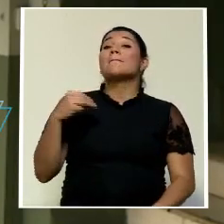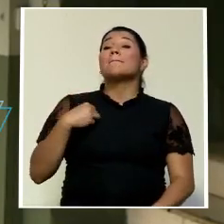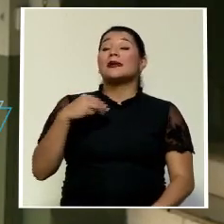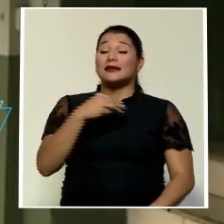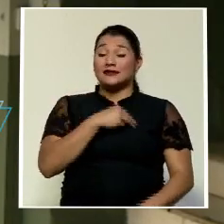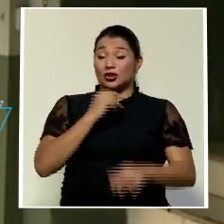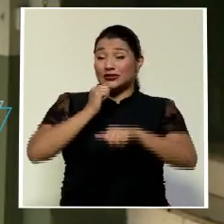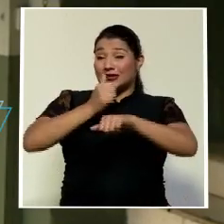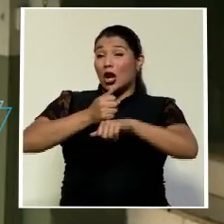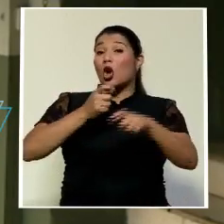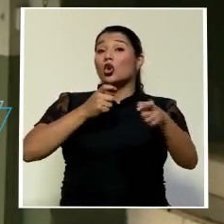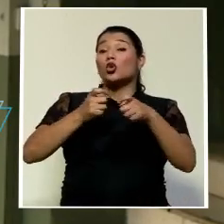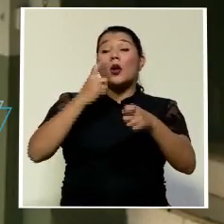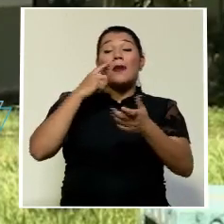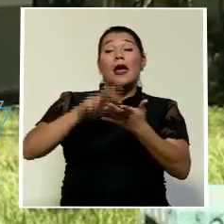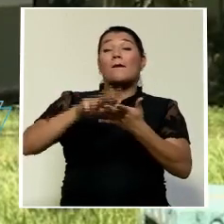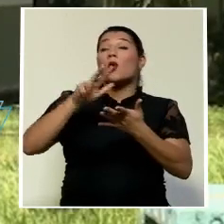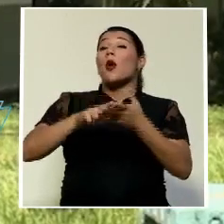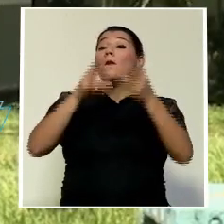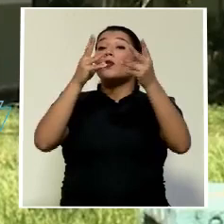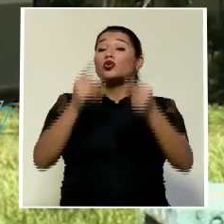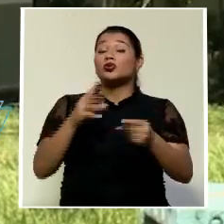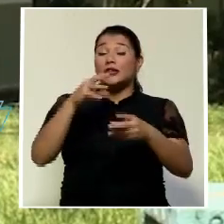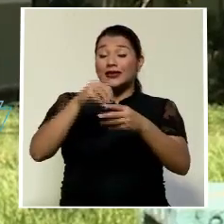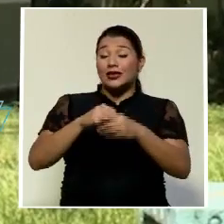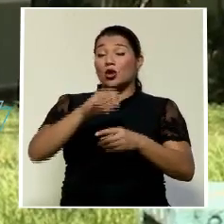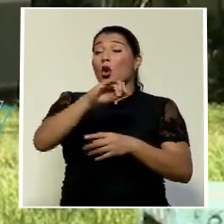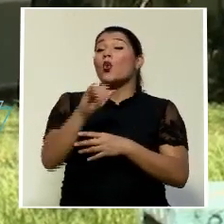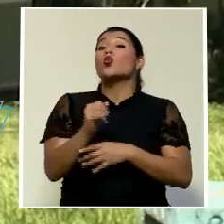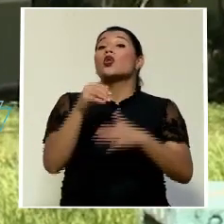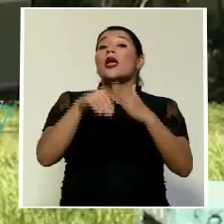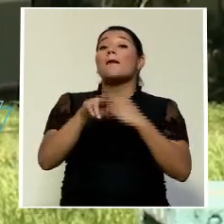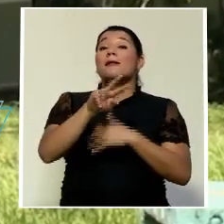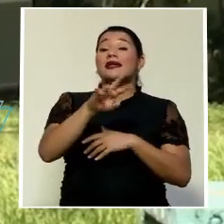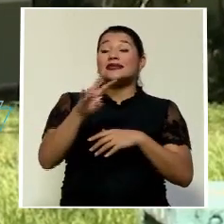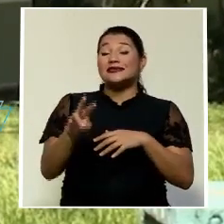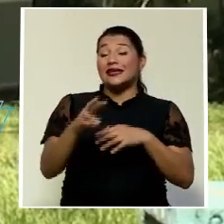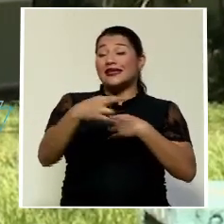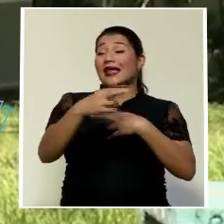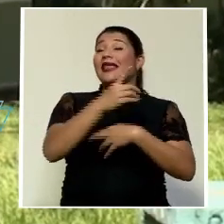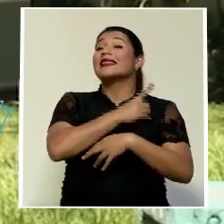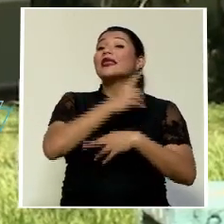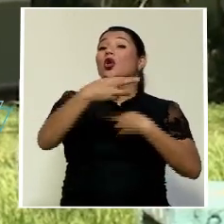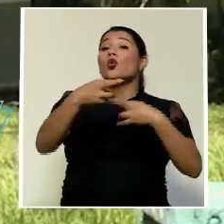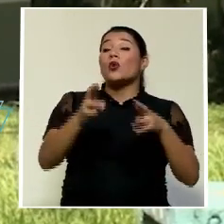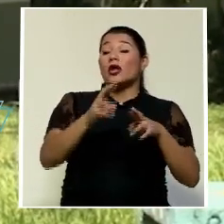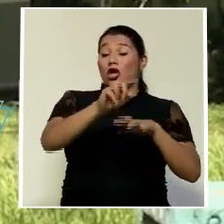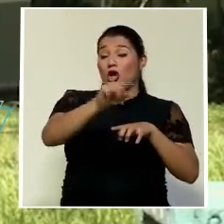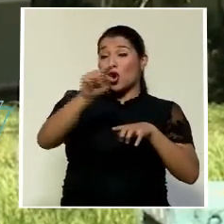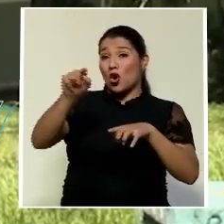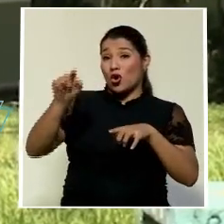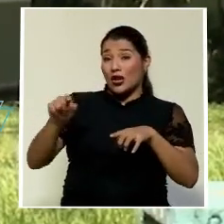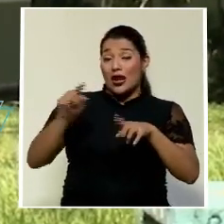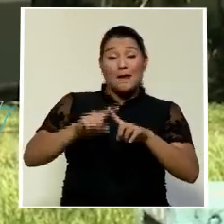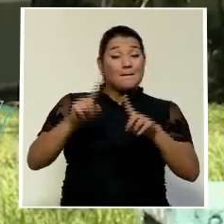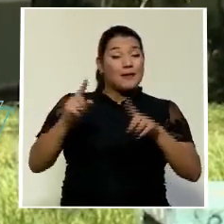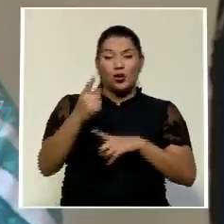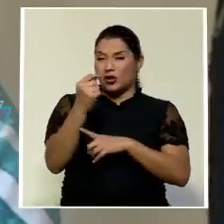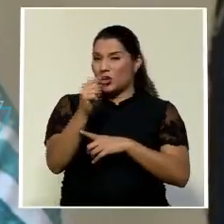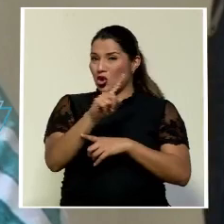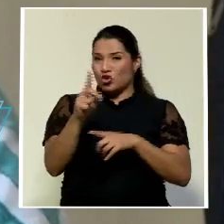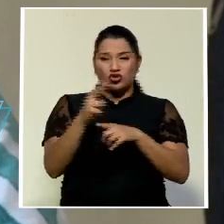controles para la aprobación de los presupuestos de las juntas en las 27 direcciones regionales, los controles no son ejecutados por igual o de